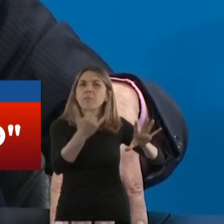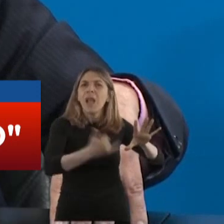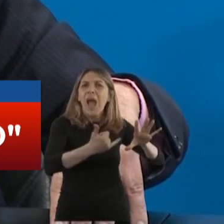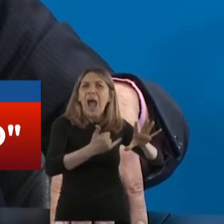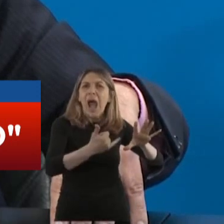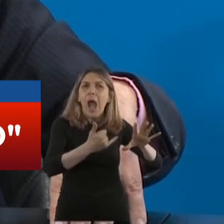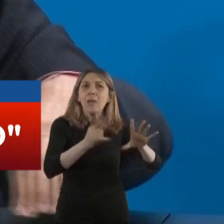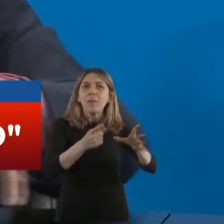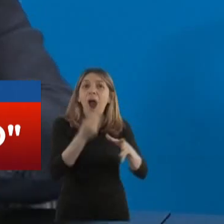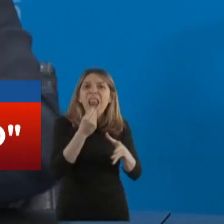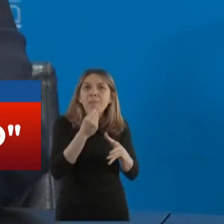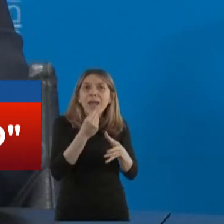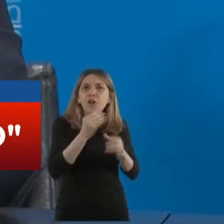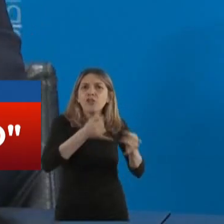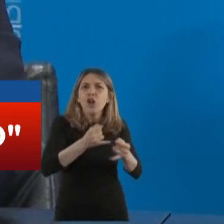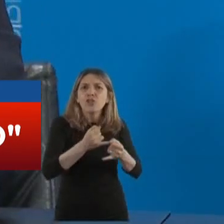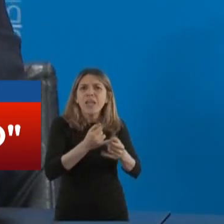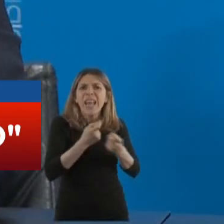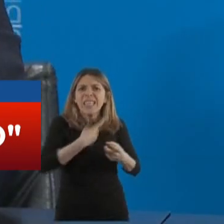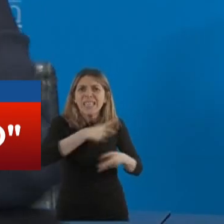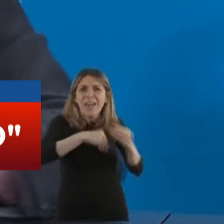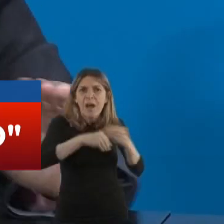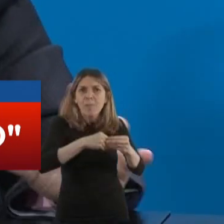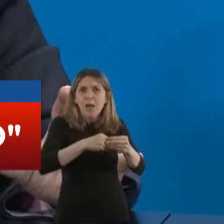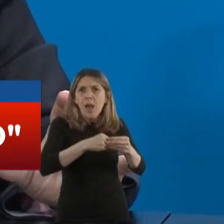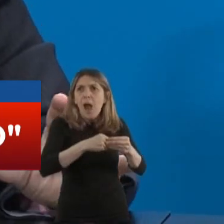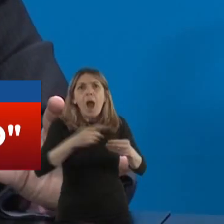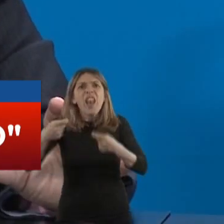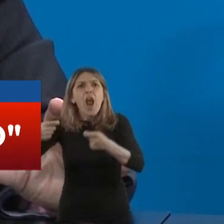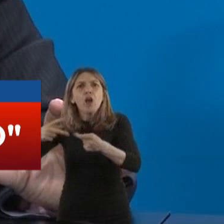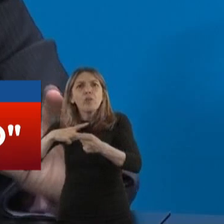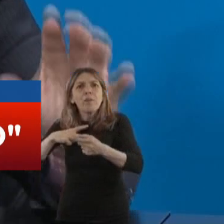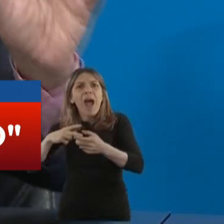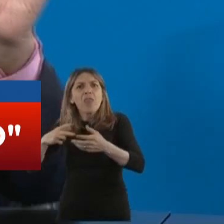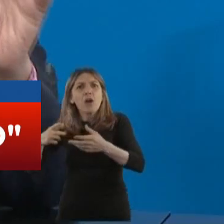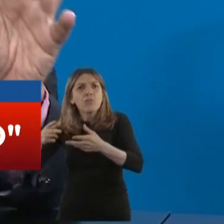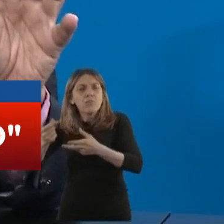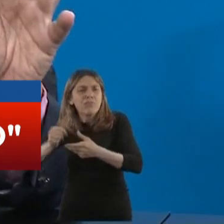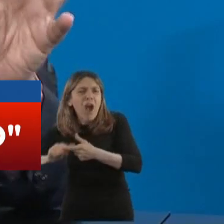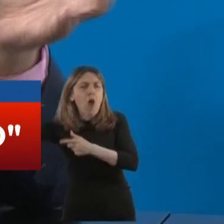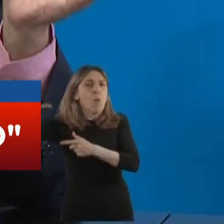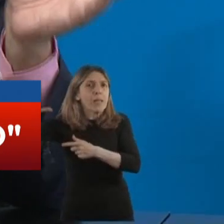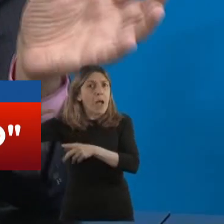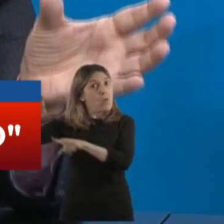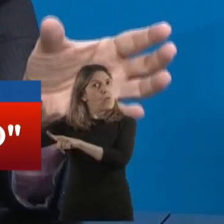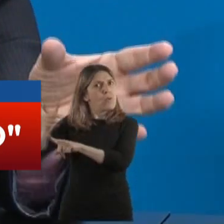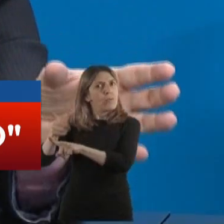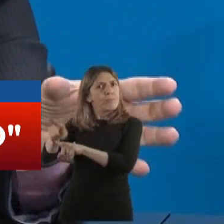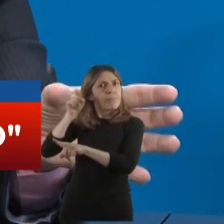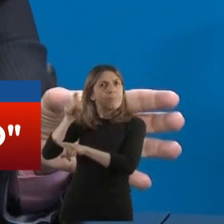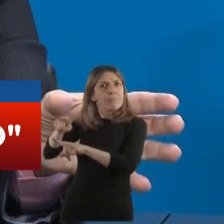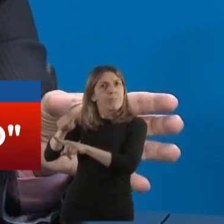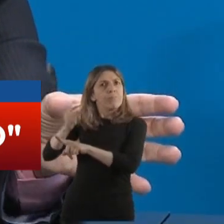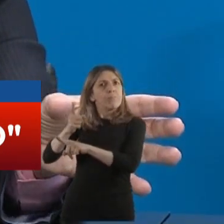suba de la canasta alimentaria en relación al salario promedio del sector privado. Es un indicador, pero ese indicador se tomó la canasta